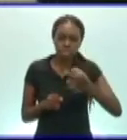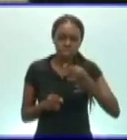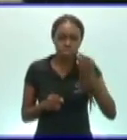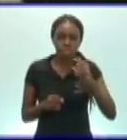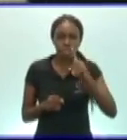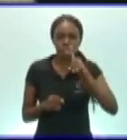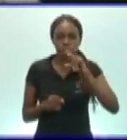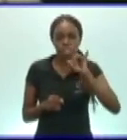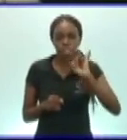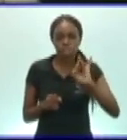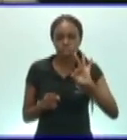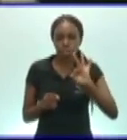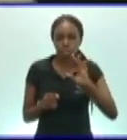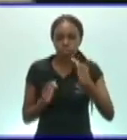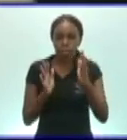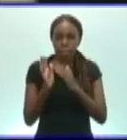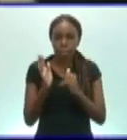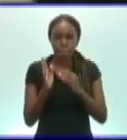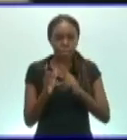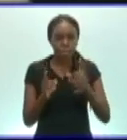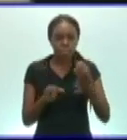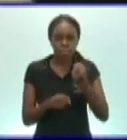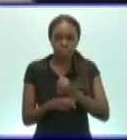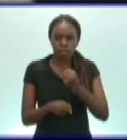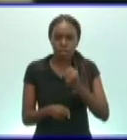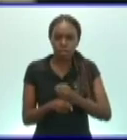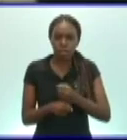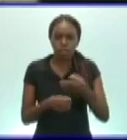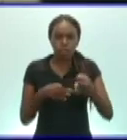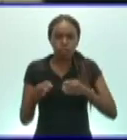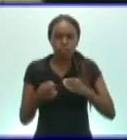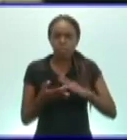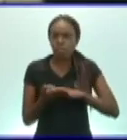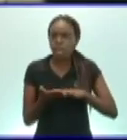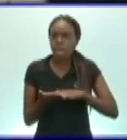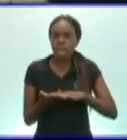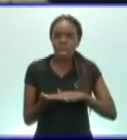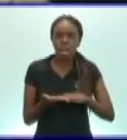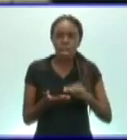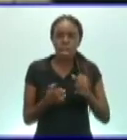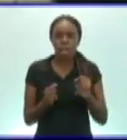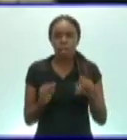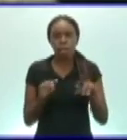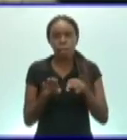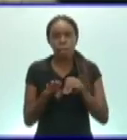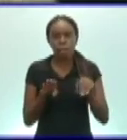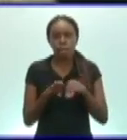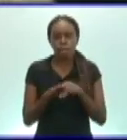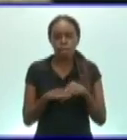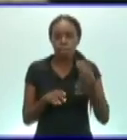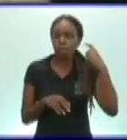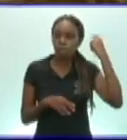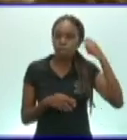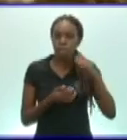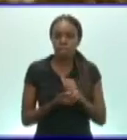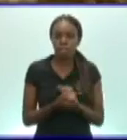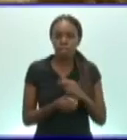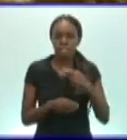que ellos no están trabajando, no están haciendo la función que les corresponde como miembros de la Cámara de Representantes, lo que están es conspirando.